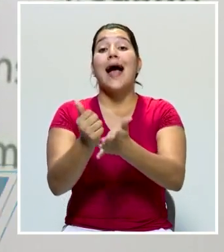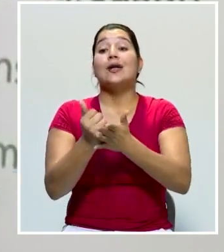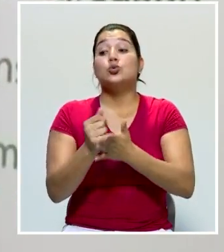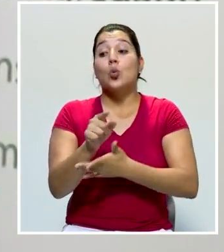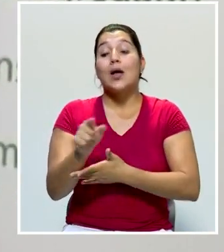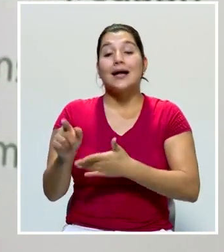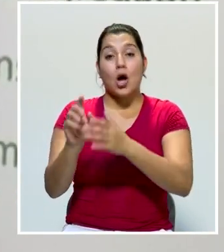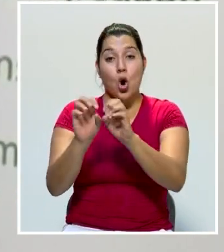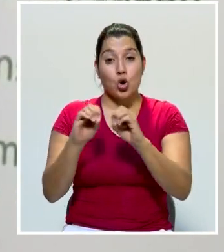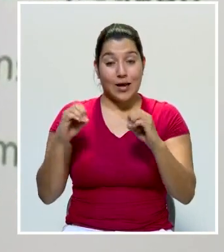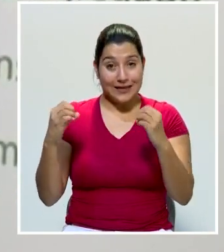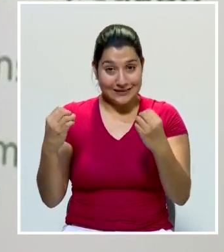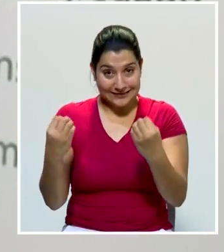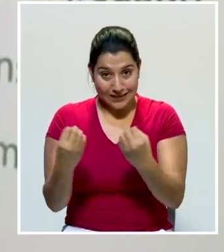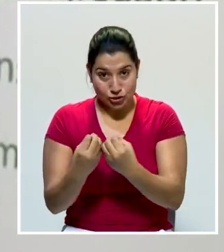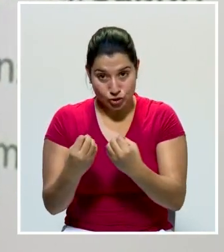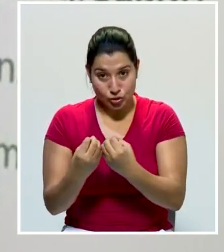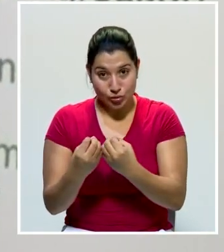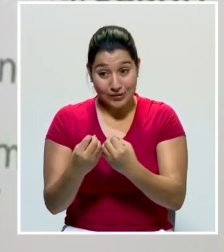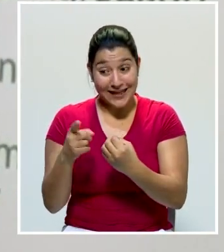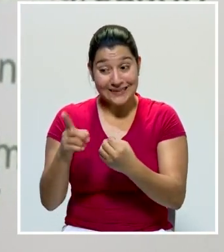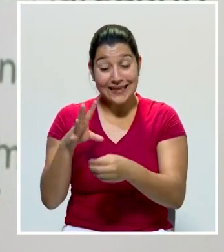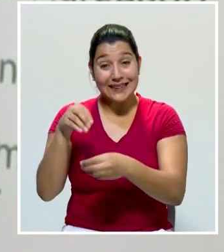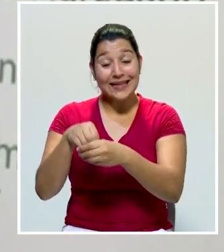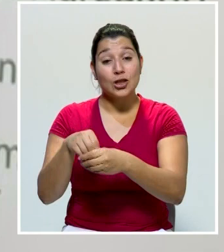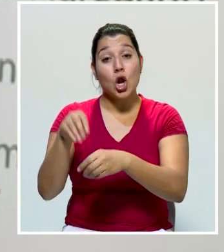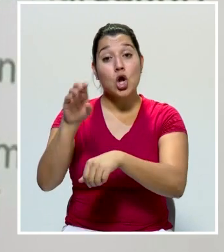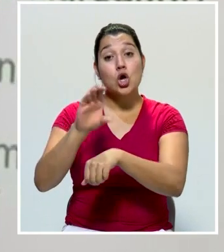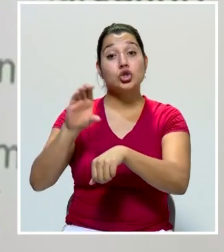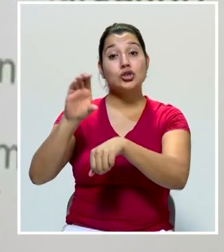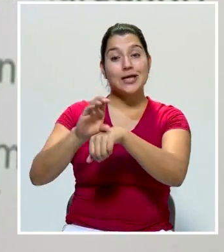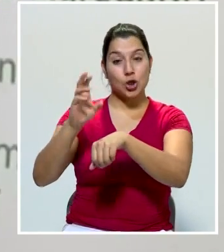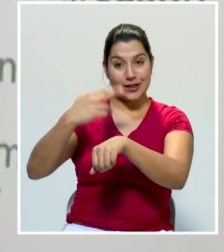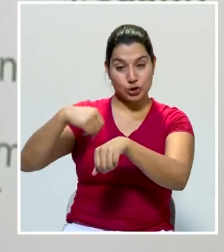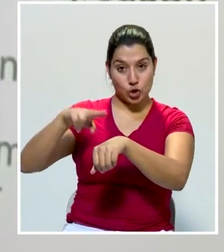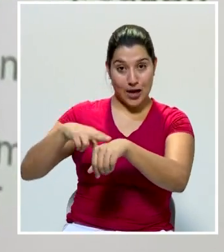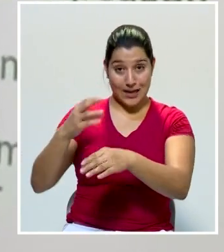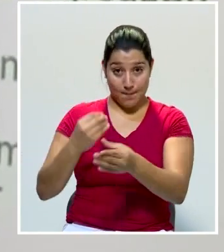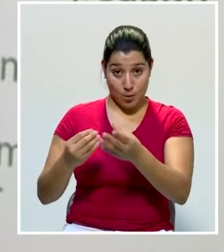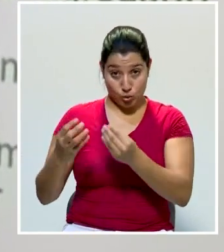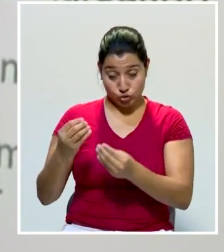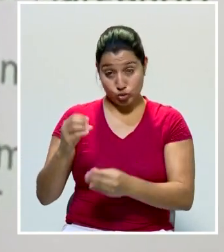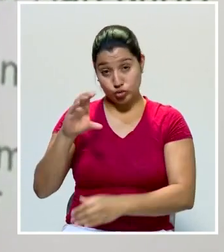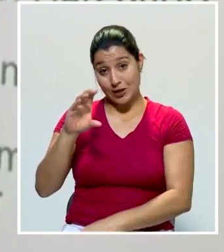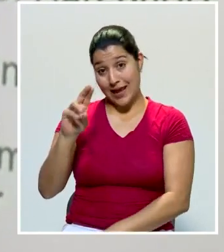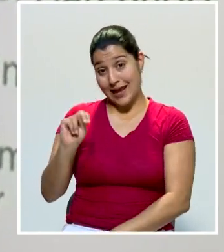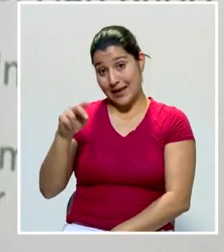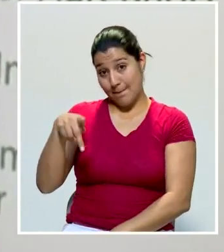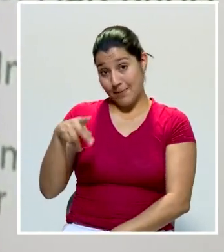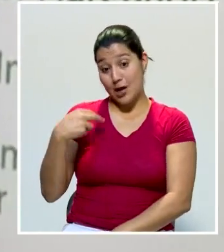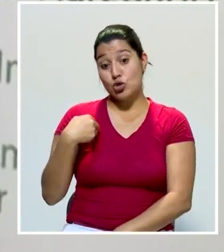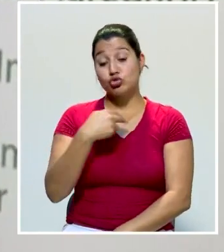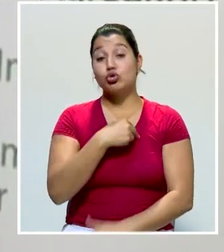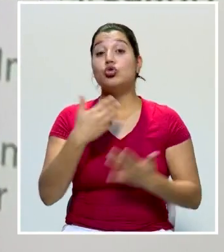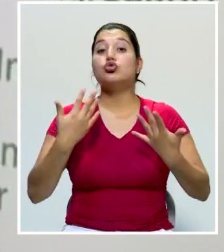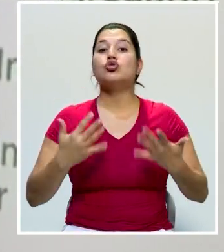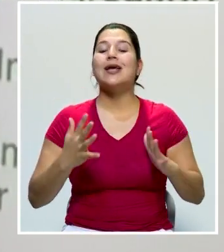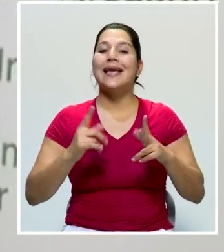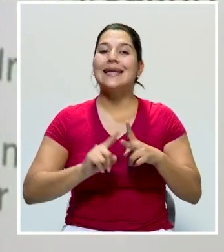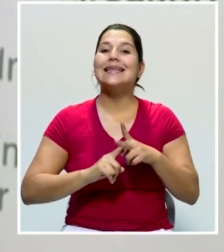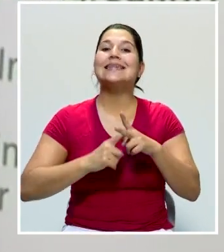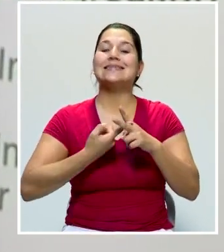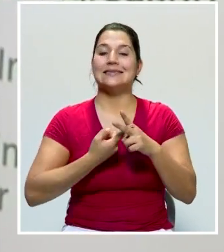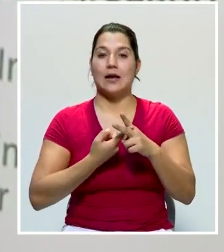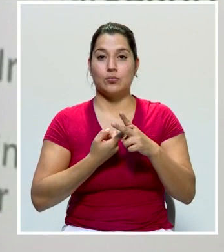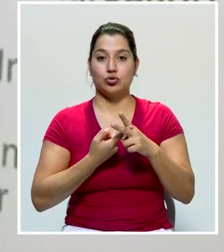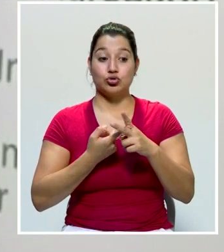son del Consejo Nacional de Producción. Estamos iniciando ya la tercera entrega,